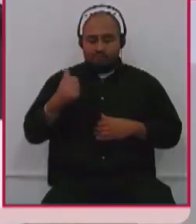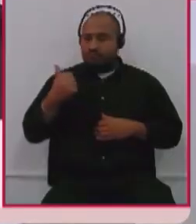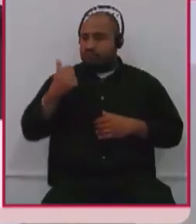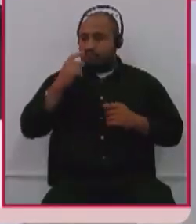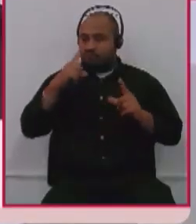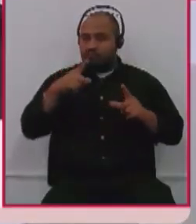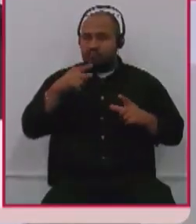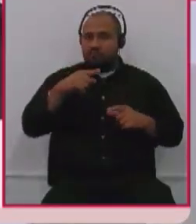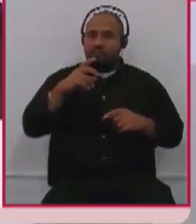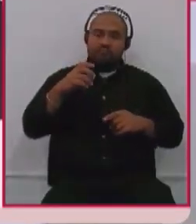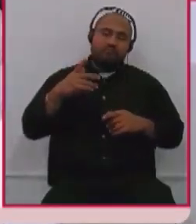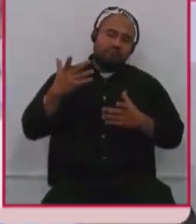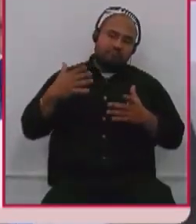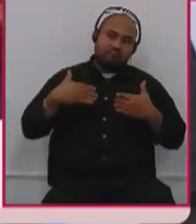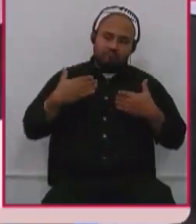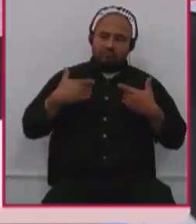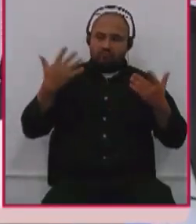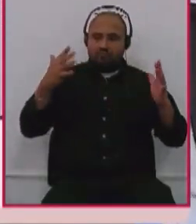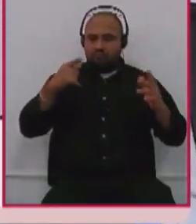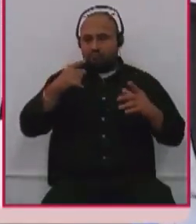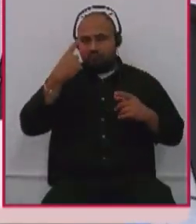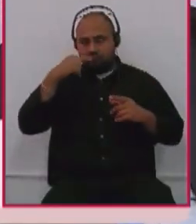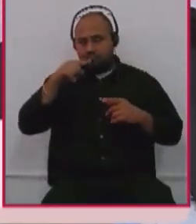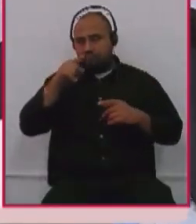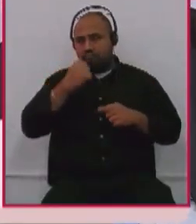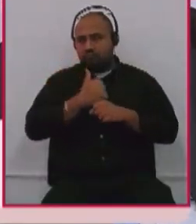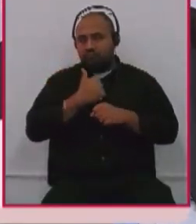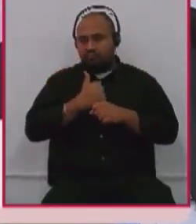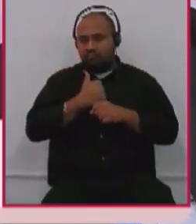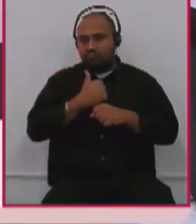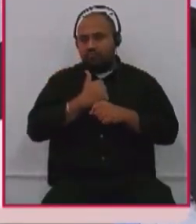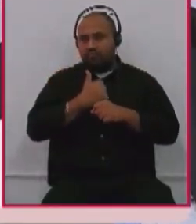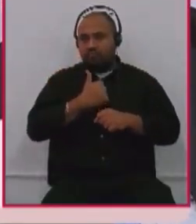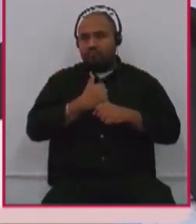Buenas tardes, felicitaciones también por el trabajo. Santiago García Draslovka.